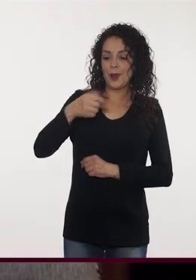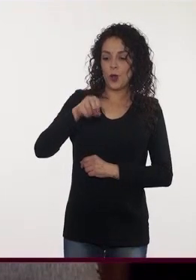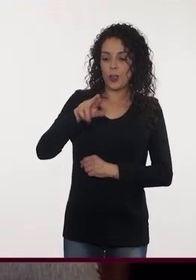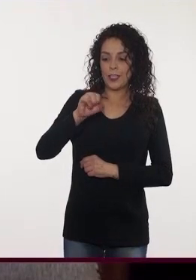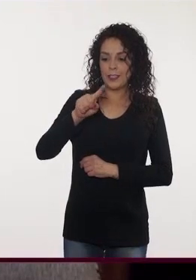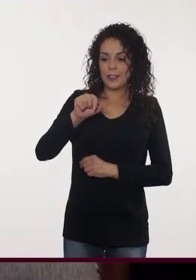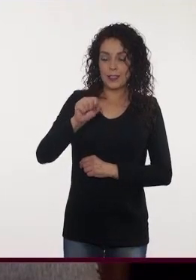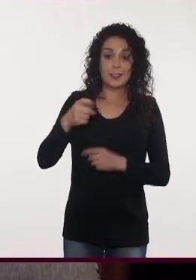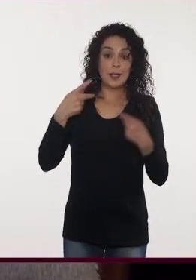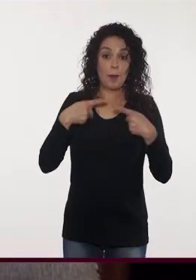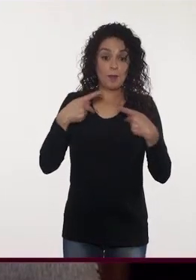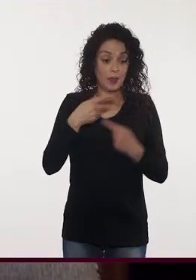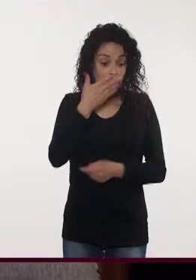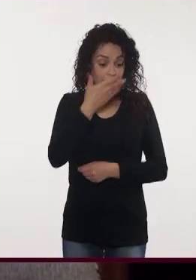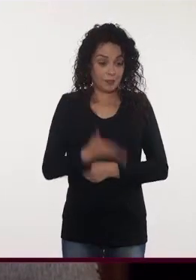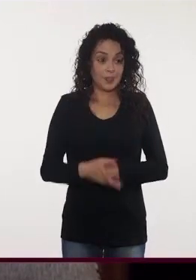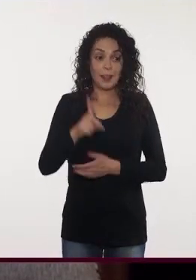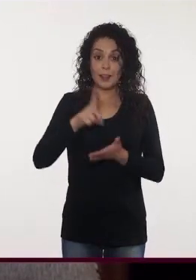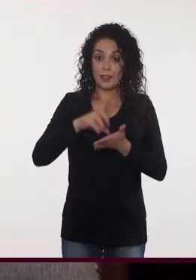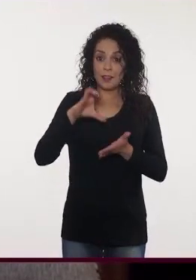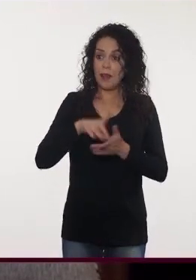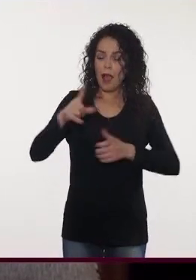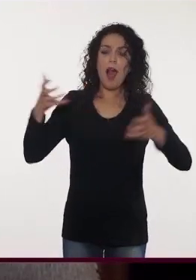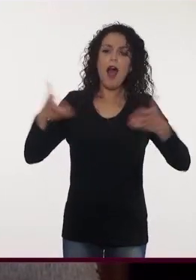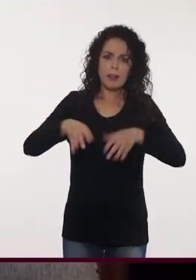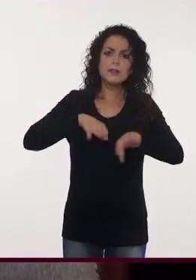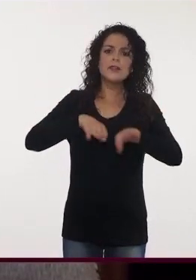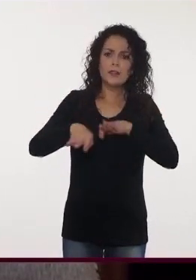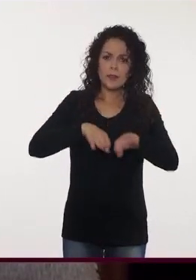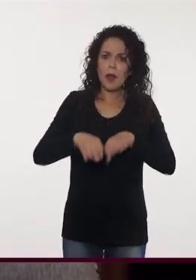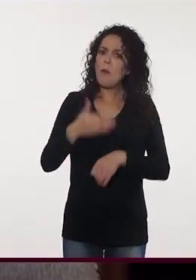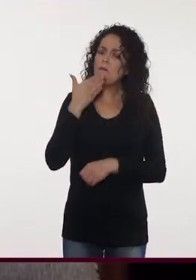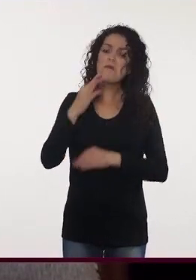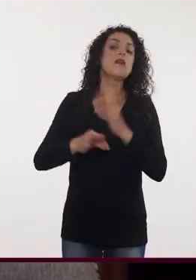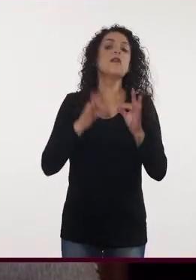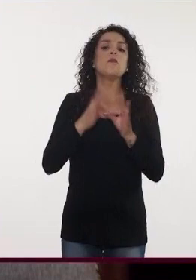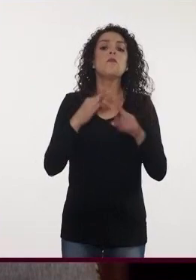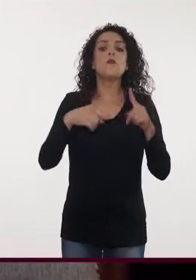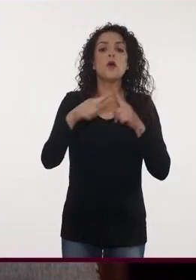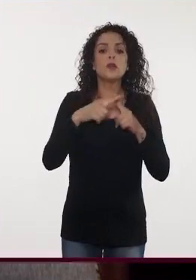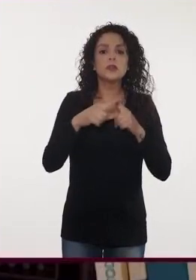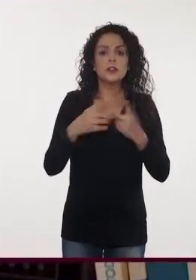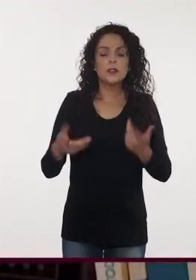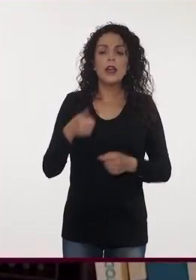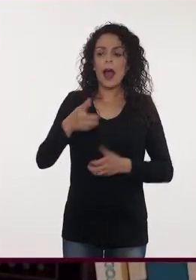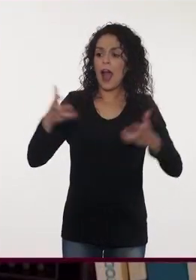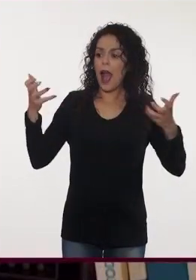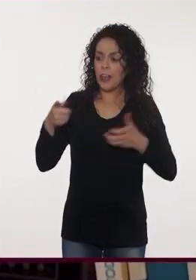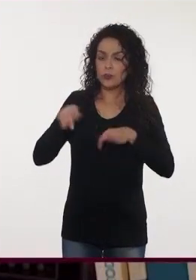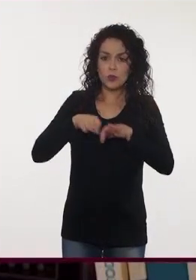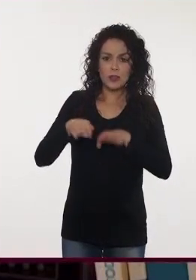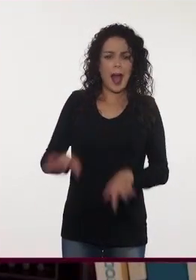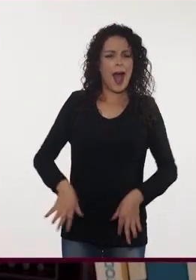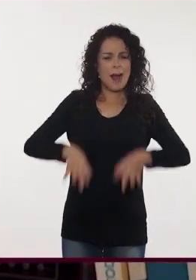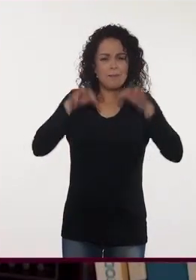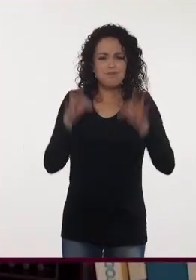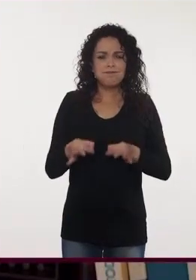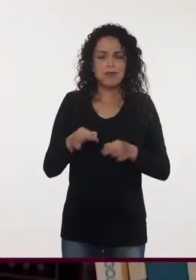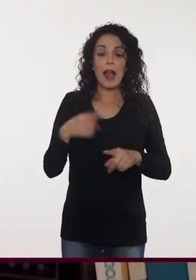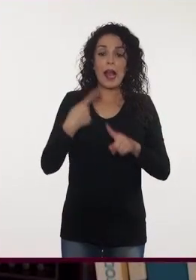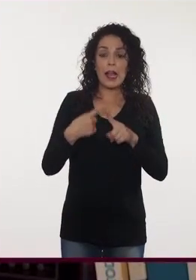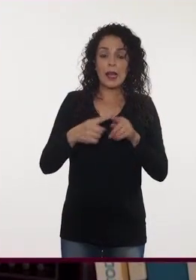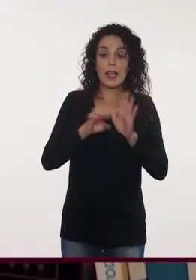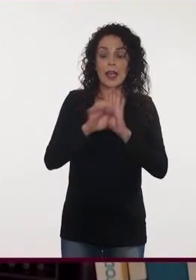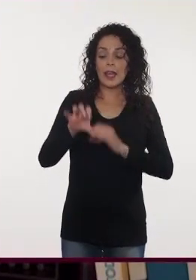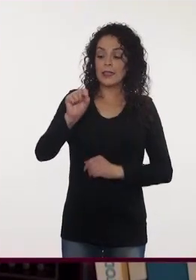con alguna discapacidad que llevan a cabo labores productivas y son excelentes en lo que hacen. Uno de estos casos es el de